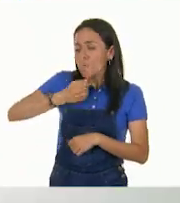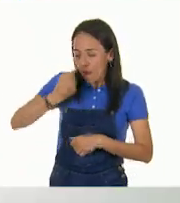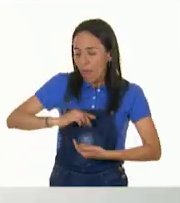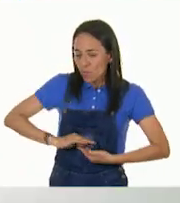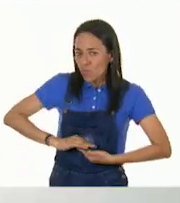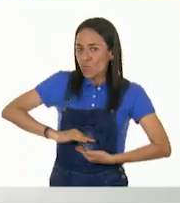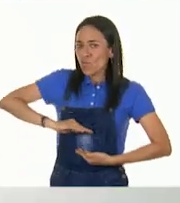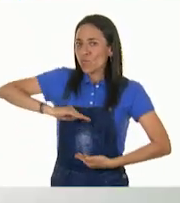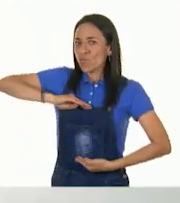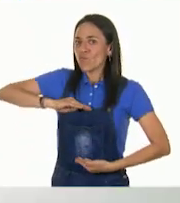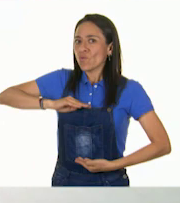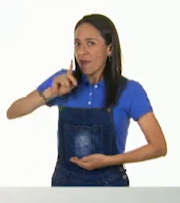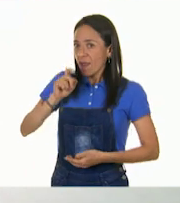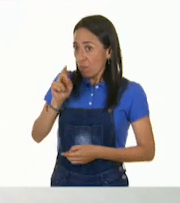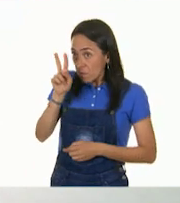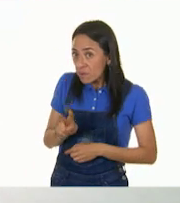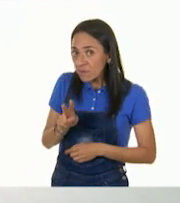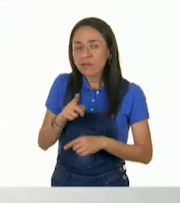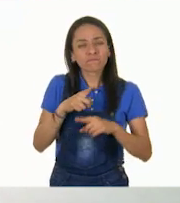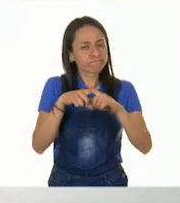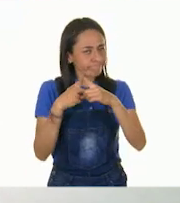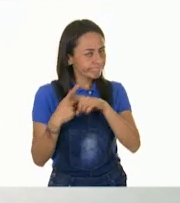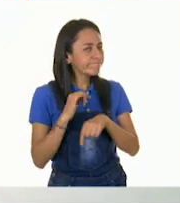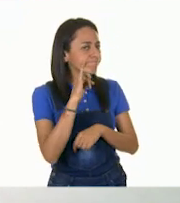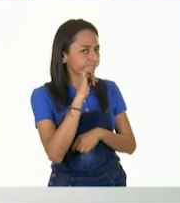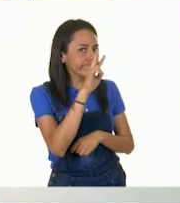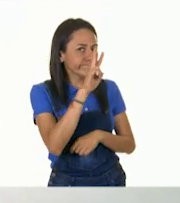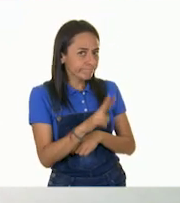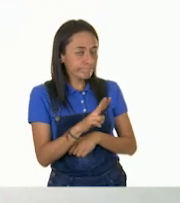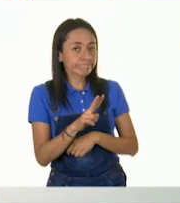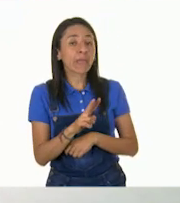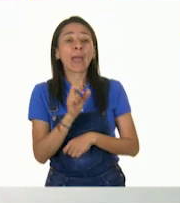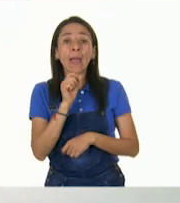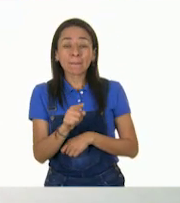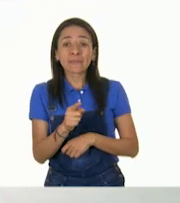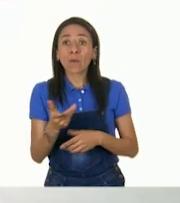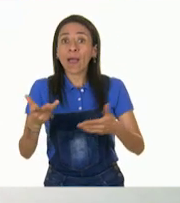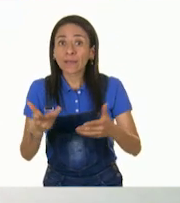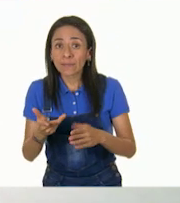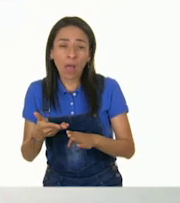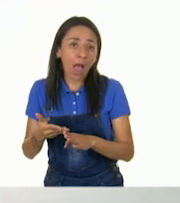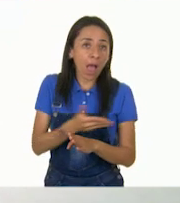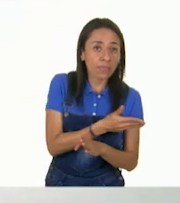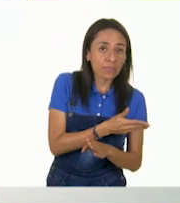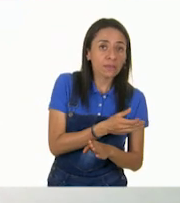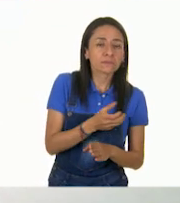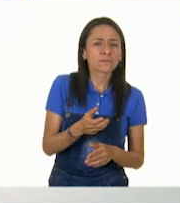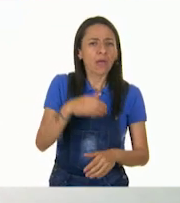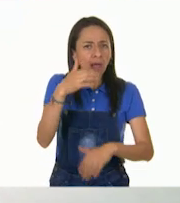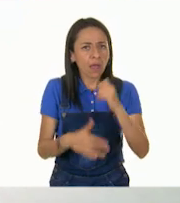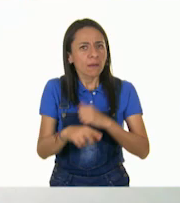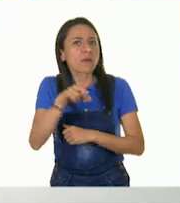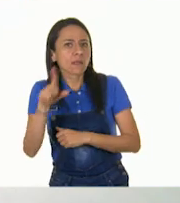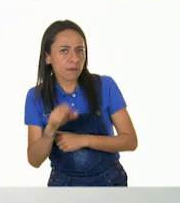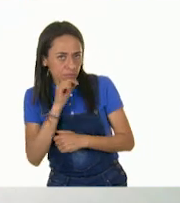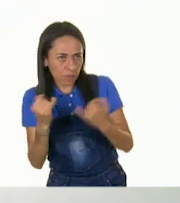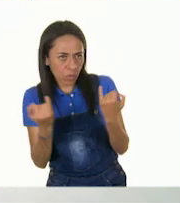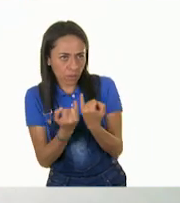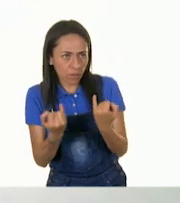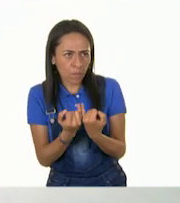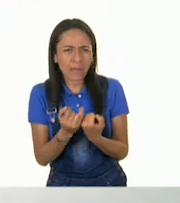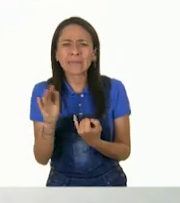importante que nosotros tomemos agua durante y después qué pasa si lo hacemos antes nos damos cuenta que tomas muchas vueltas